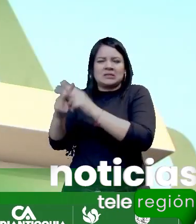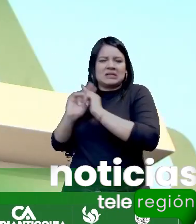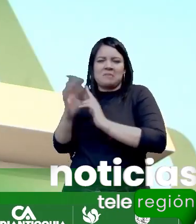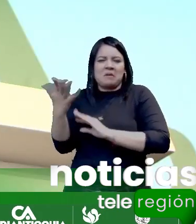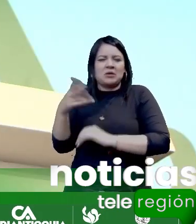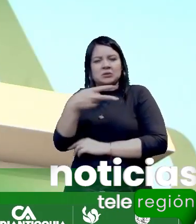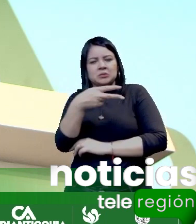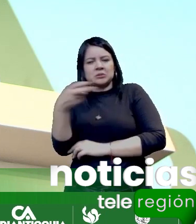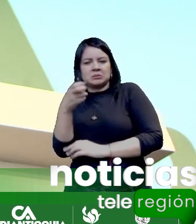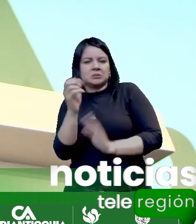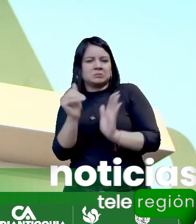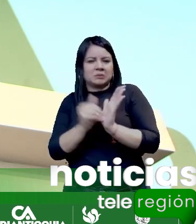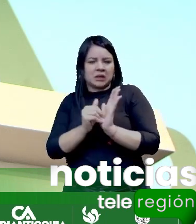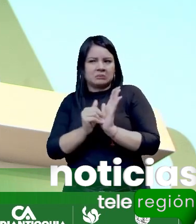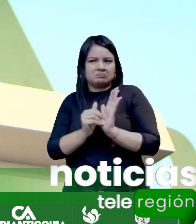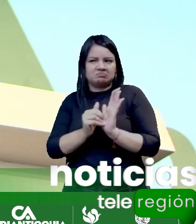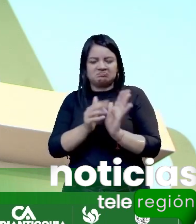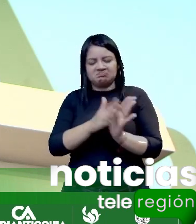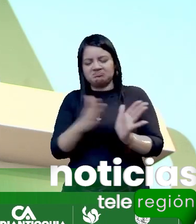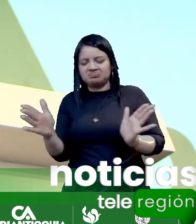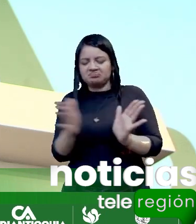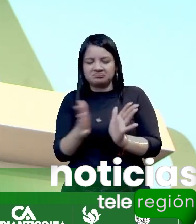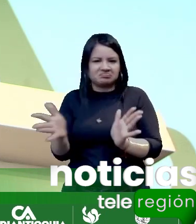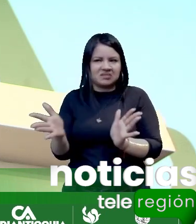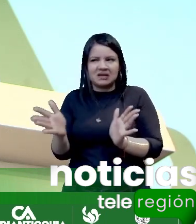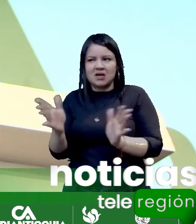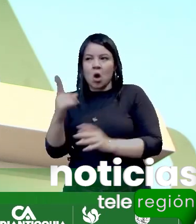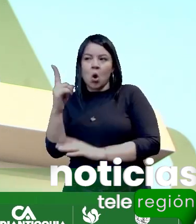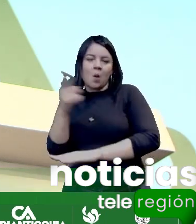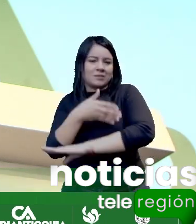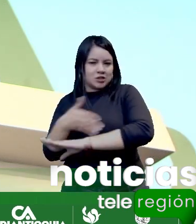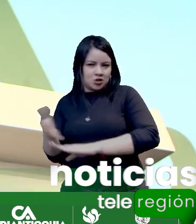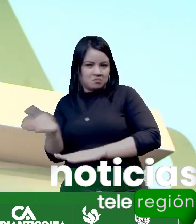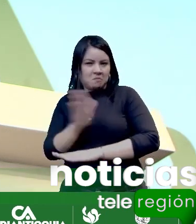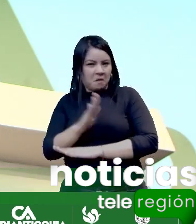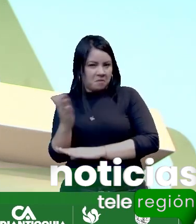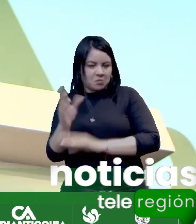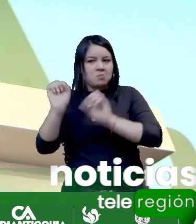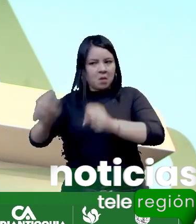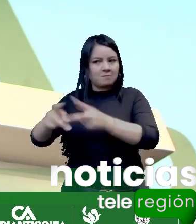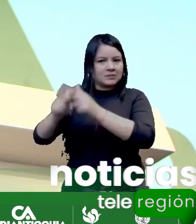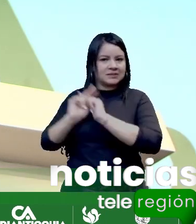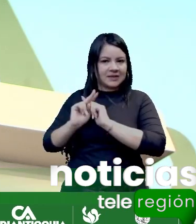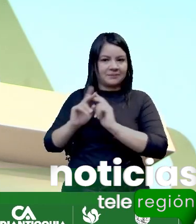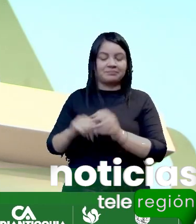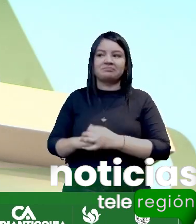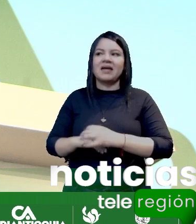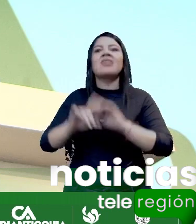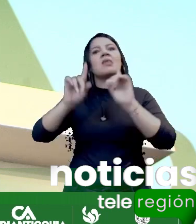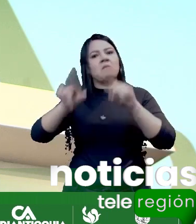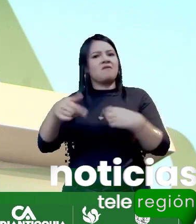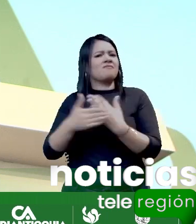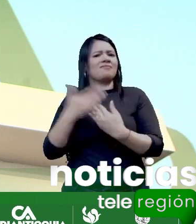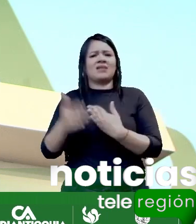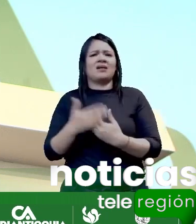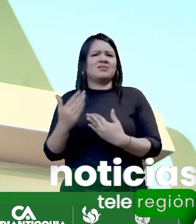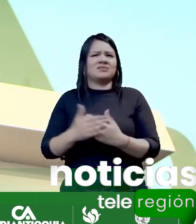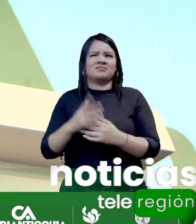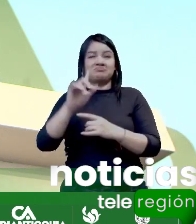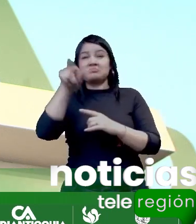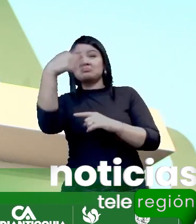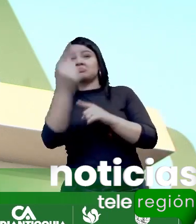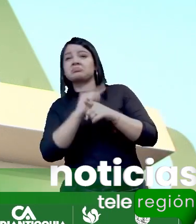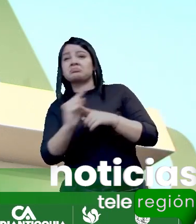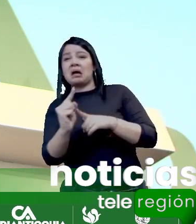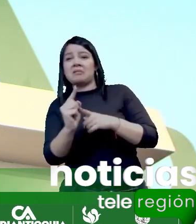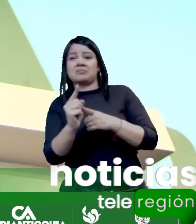200.000 pesos y un millón pero las próximas semanas también sistema de pagos y con los retos que siempre